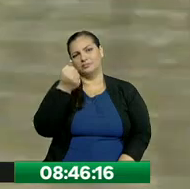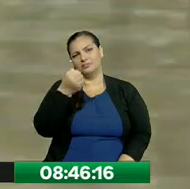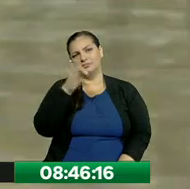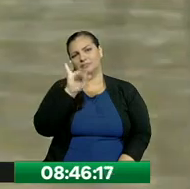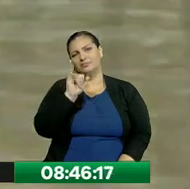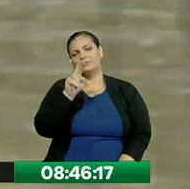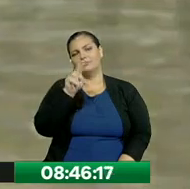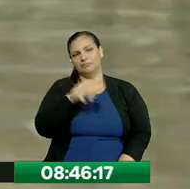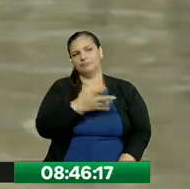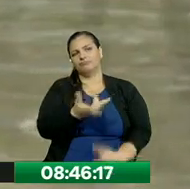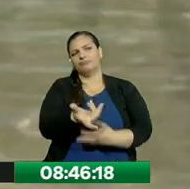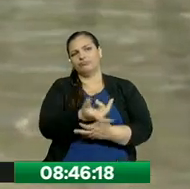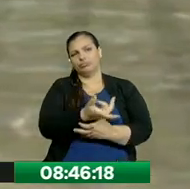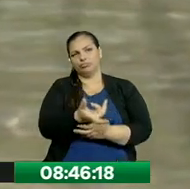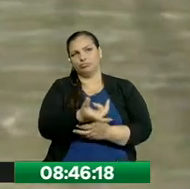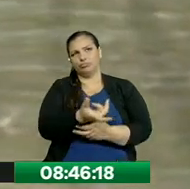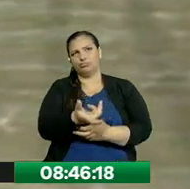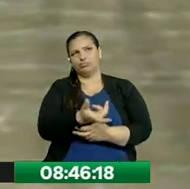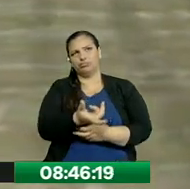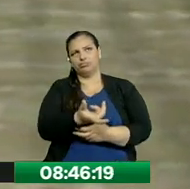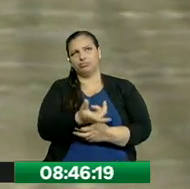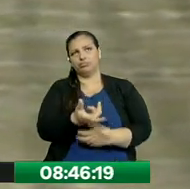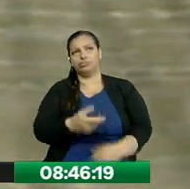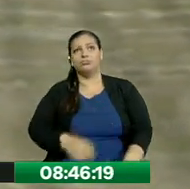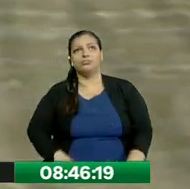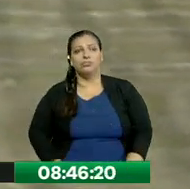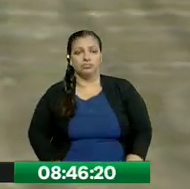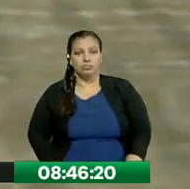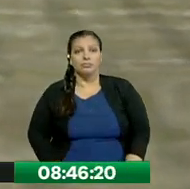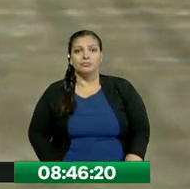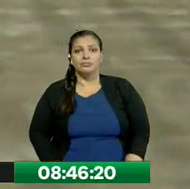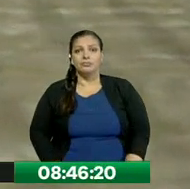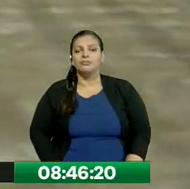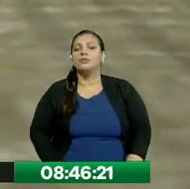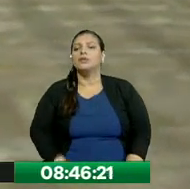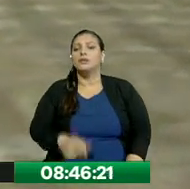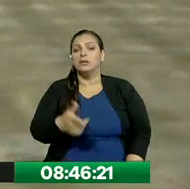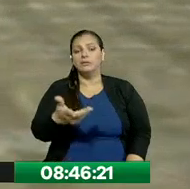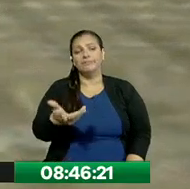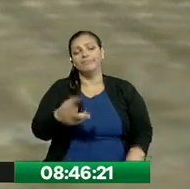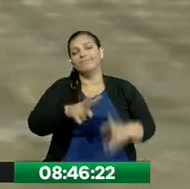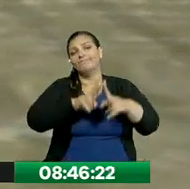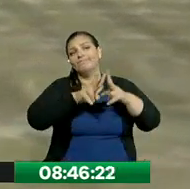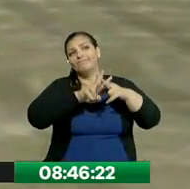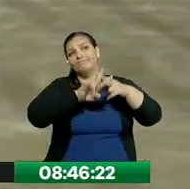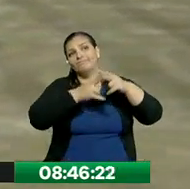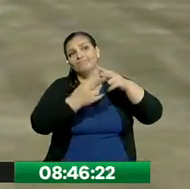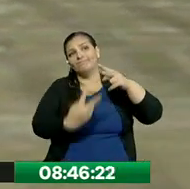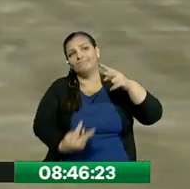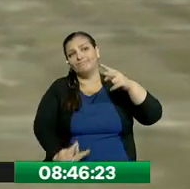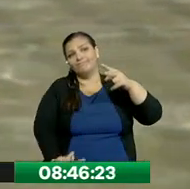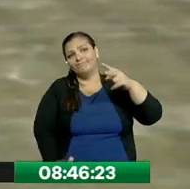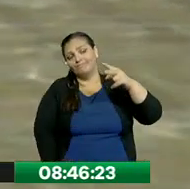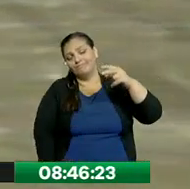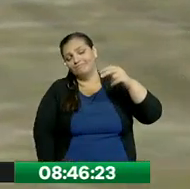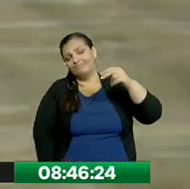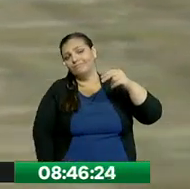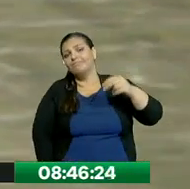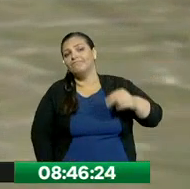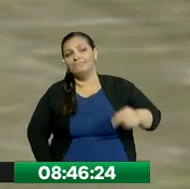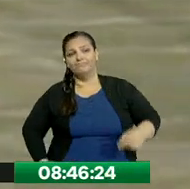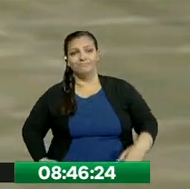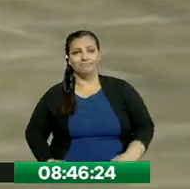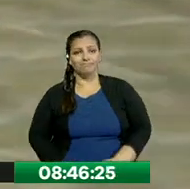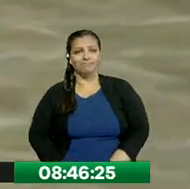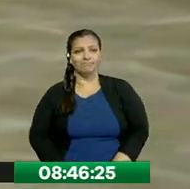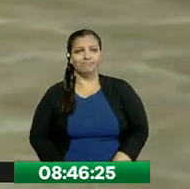que decidió lanzarse a salvarlos. Sin embargo, cuando el hombre quiso salir, no pudo. Desapareció en medio de la